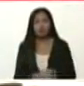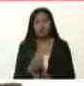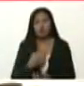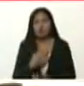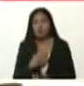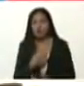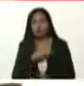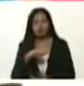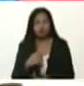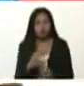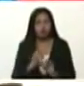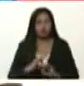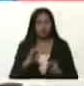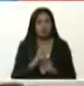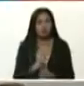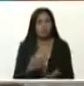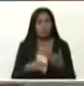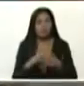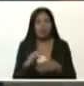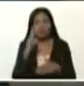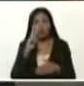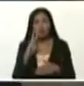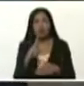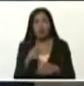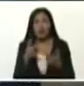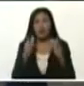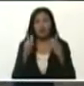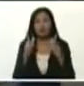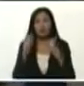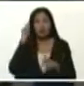podrán. Bueno, vamos, no está listo el video.